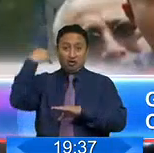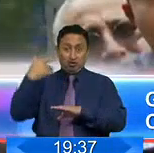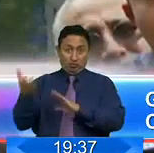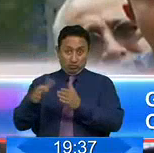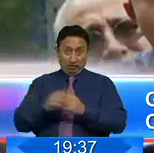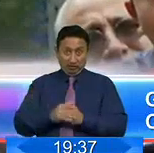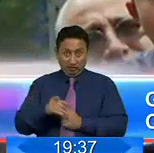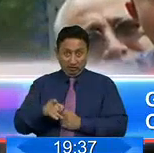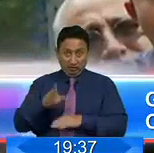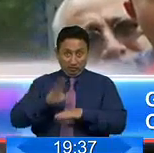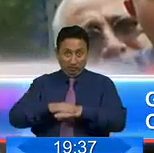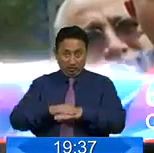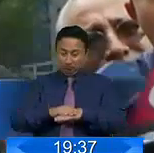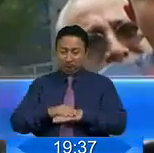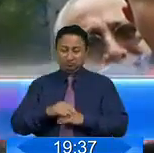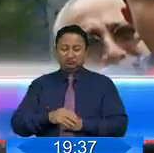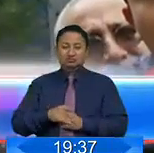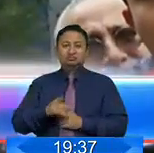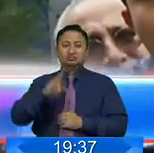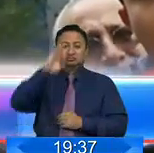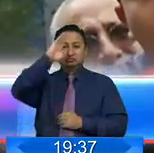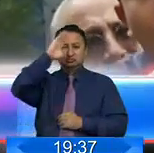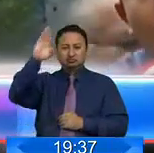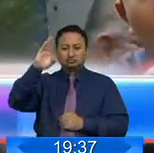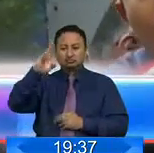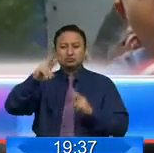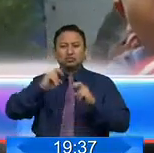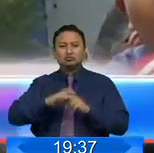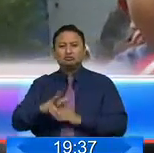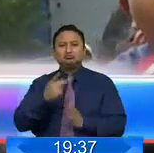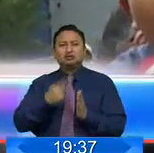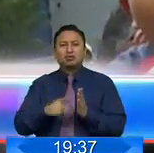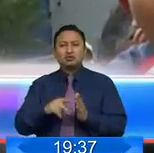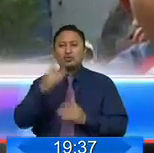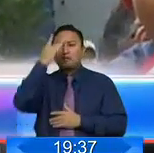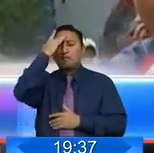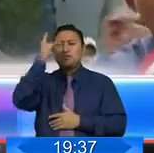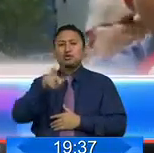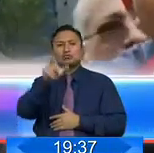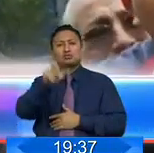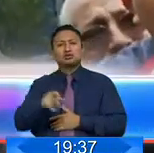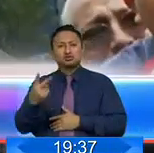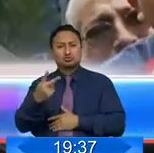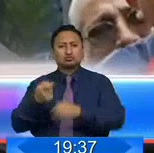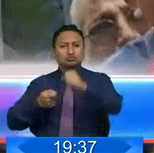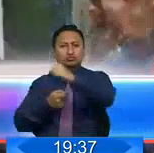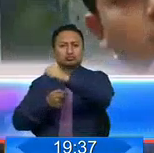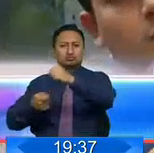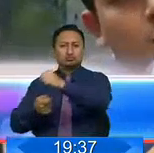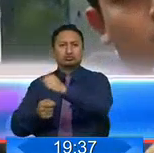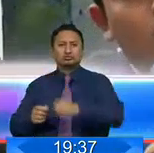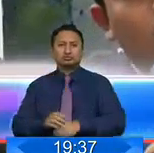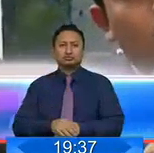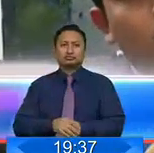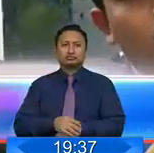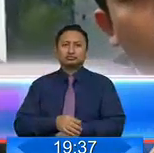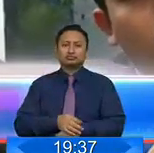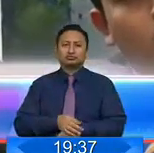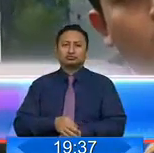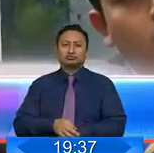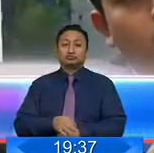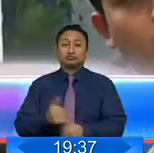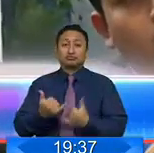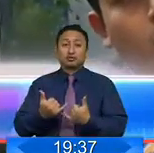de este momento está investigando cuál fue la motivación y causas que generaron este incidente. Ese pabellón está bajo custodia